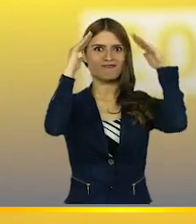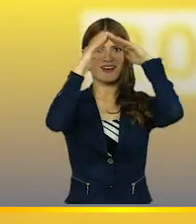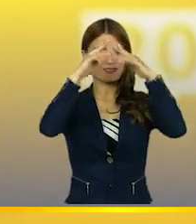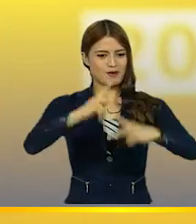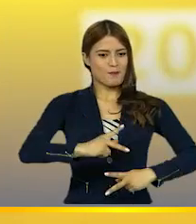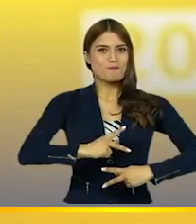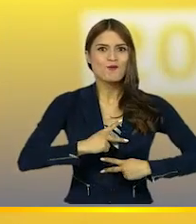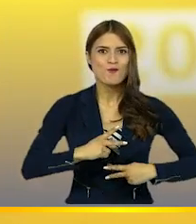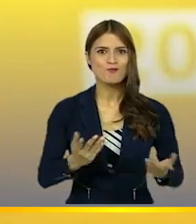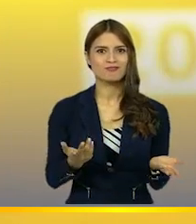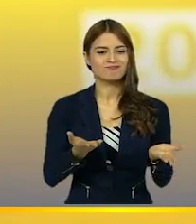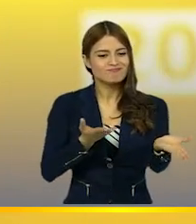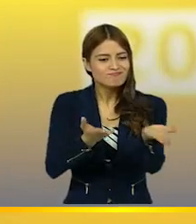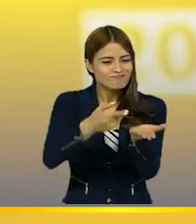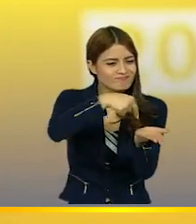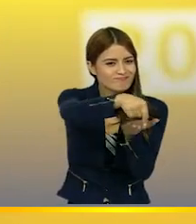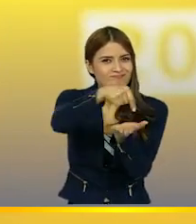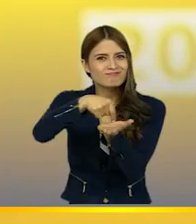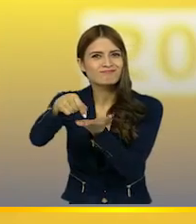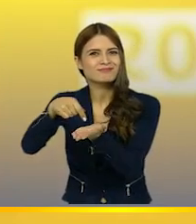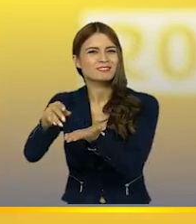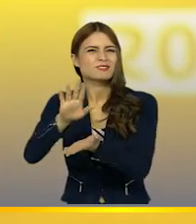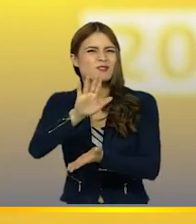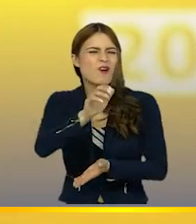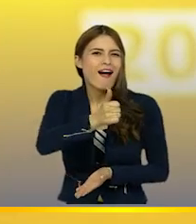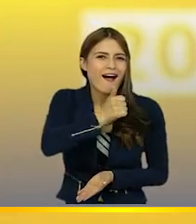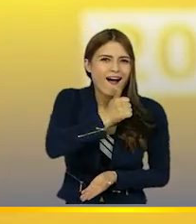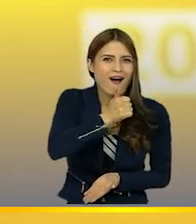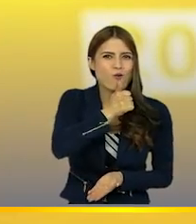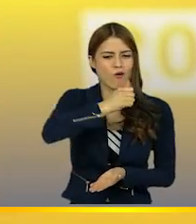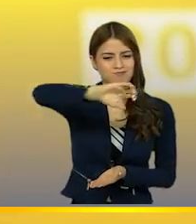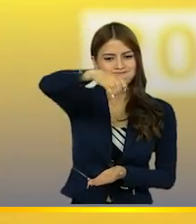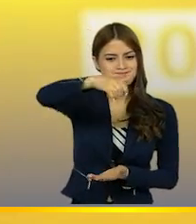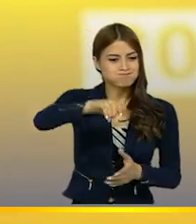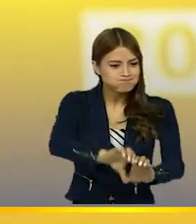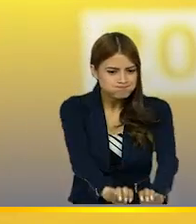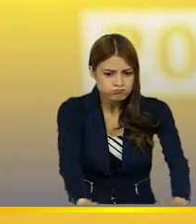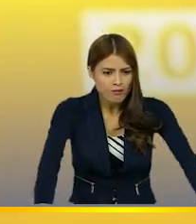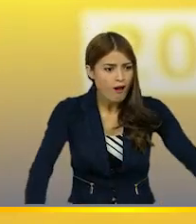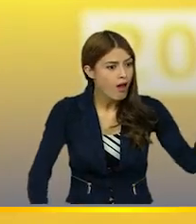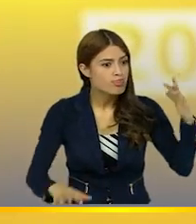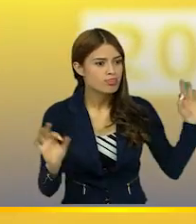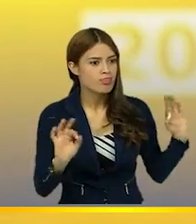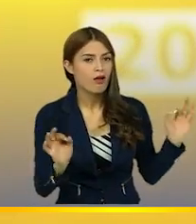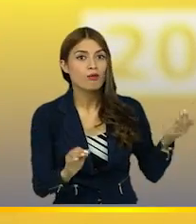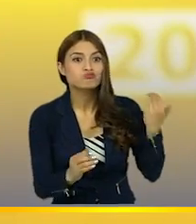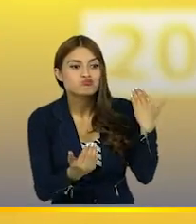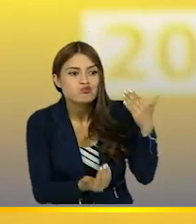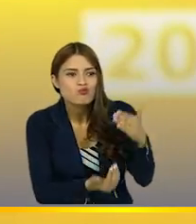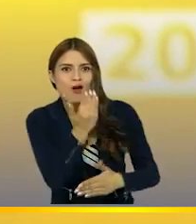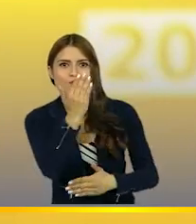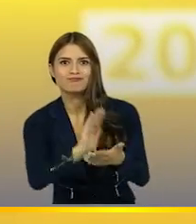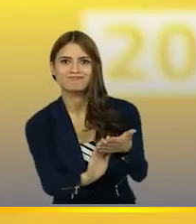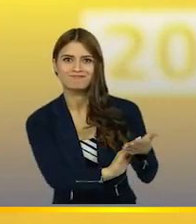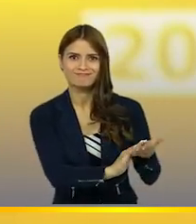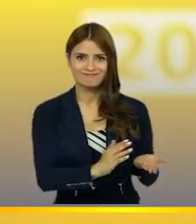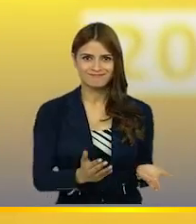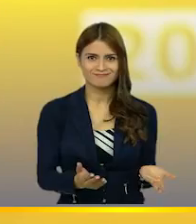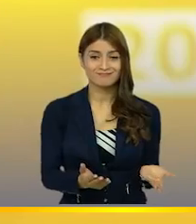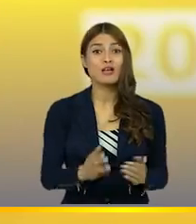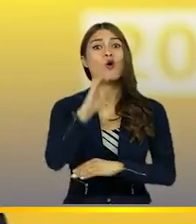con servicios tan básicos como acueducto y alcantarillado que antes no tenían. Una Colombia en